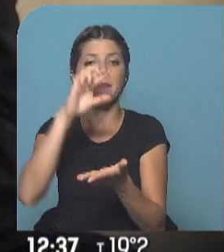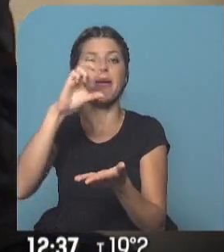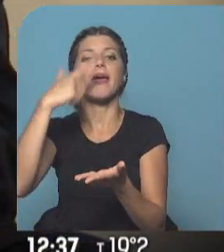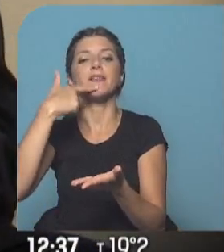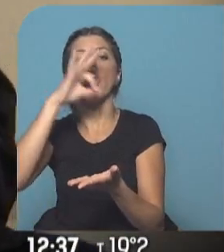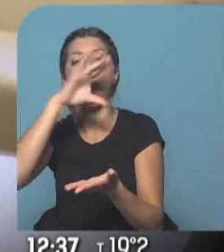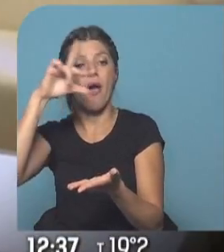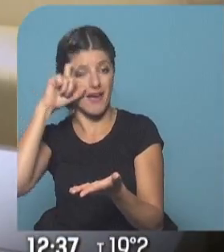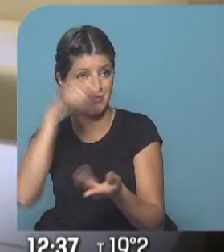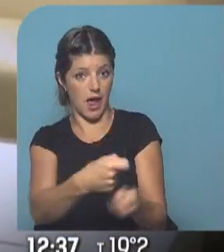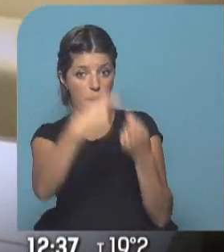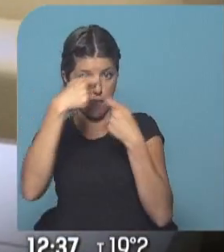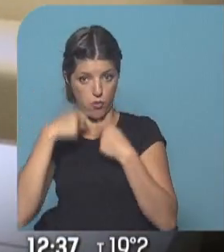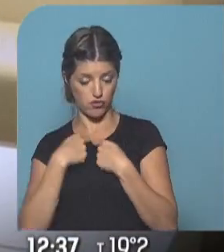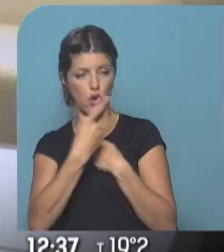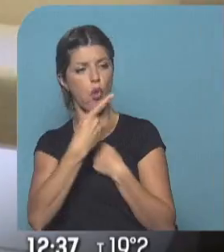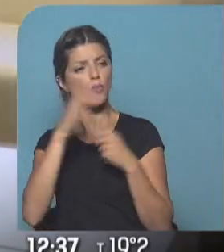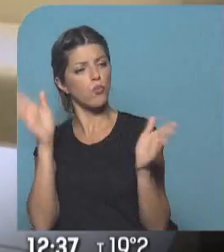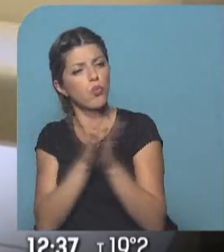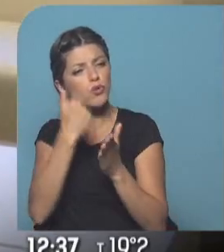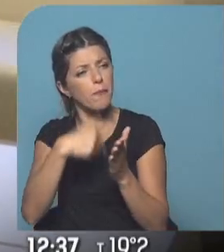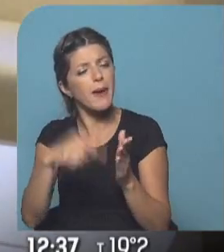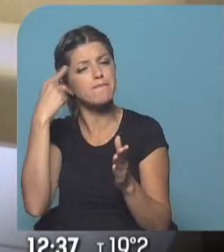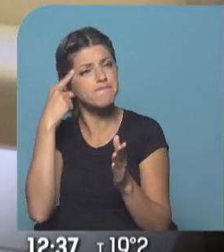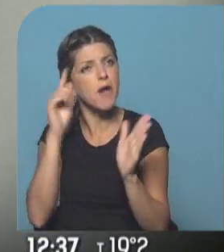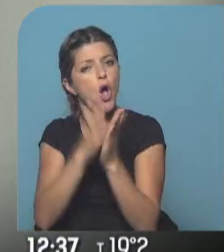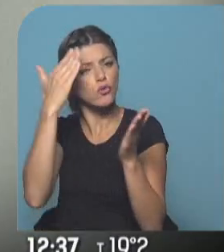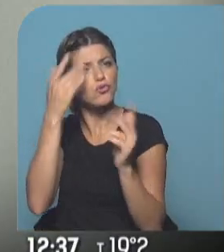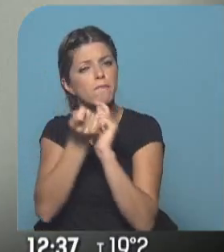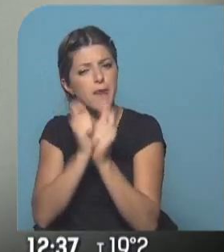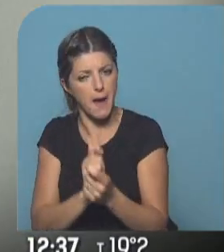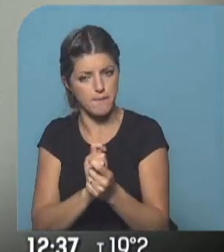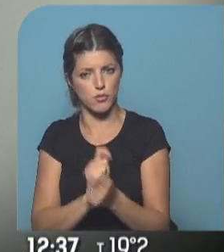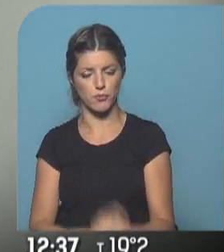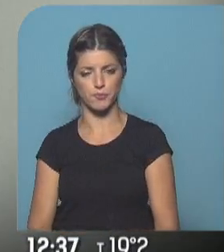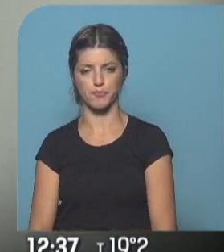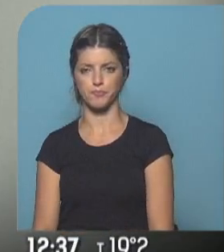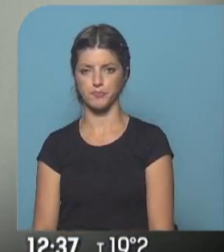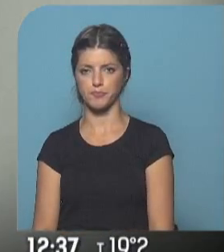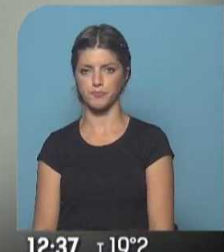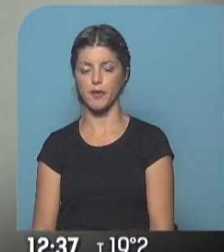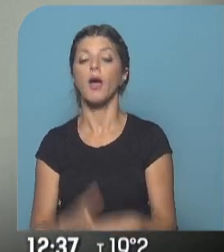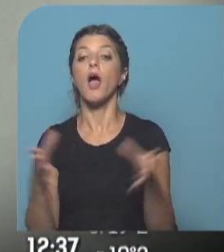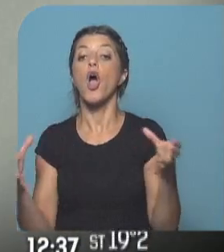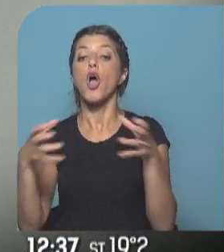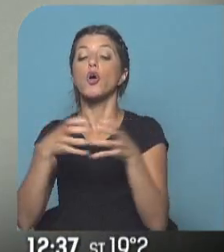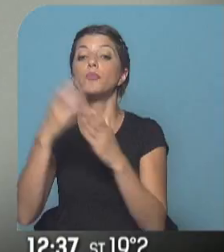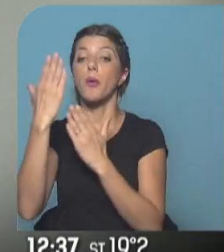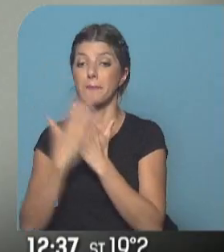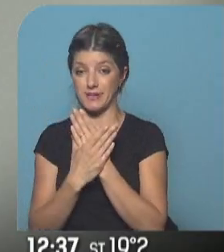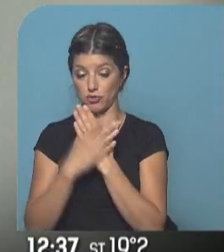gobierno acordó estudiar una reforma de la Constitución. El Consejo de Ministros ha acordado esta